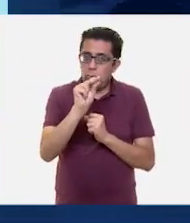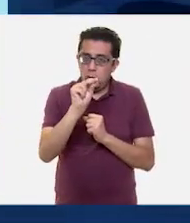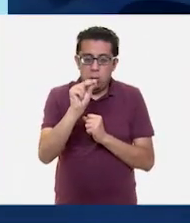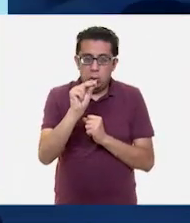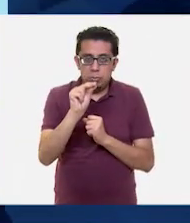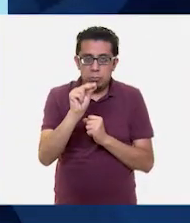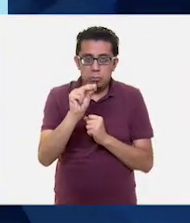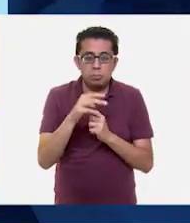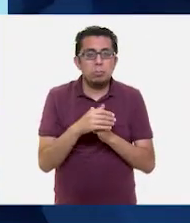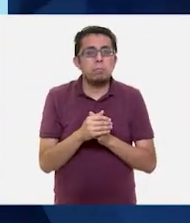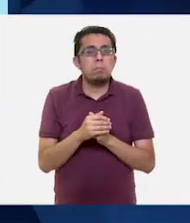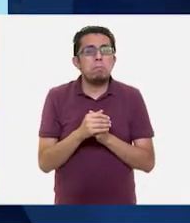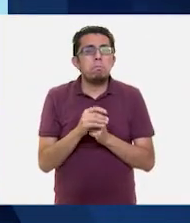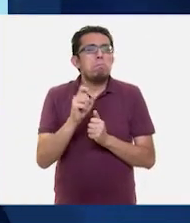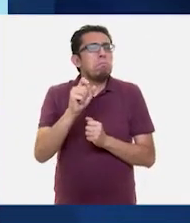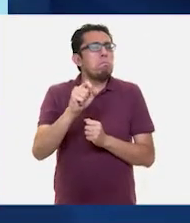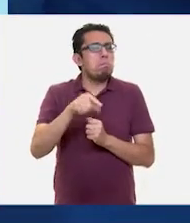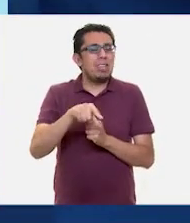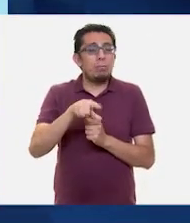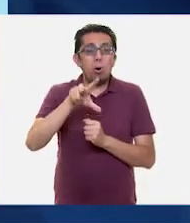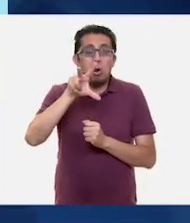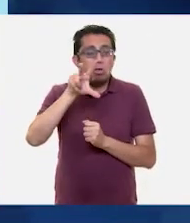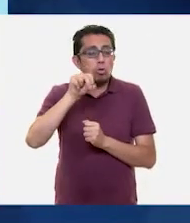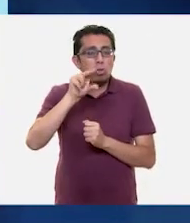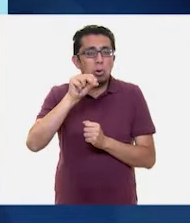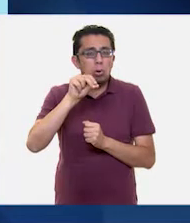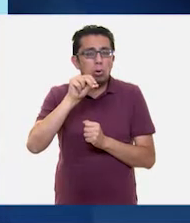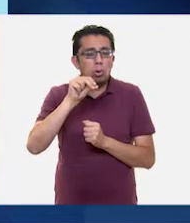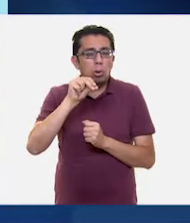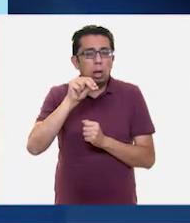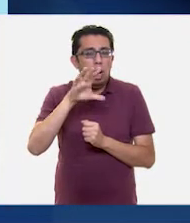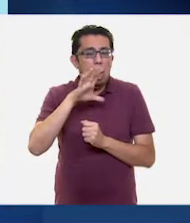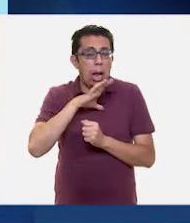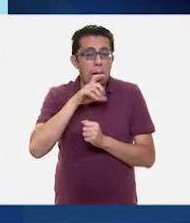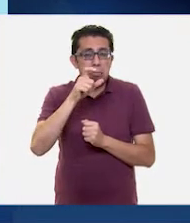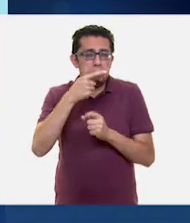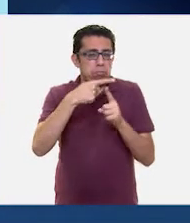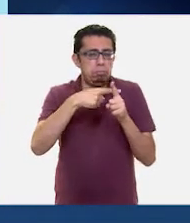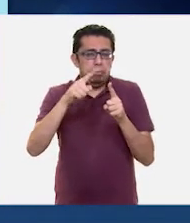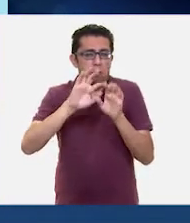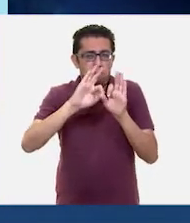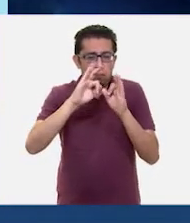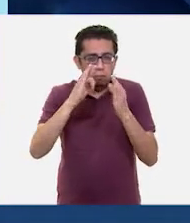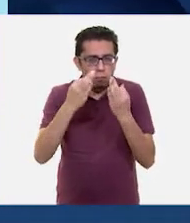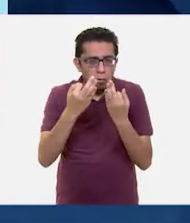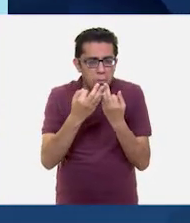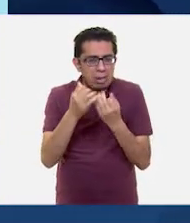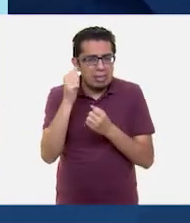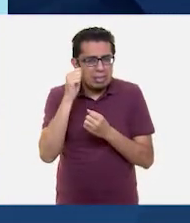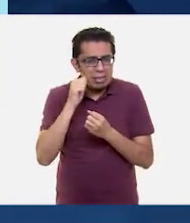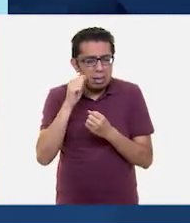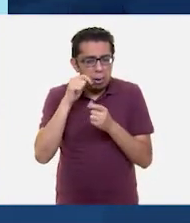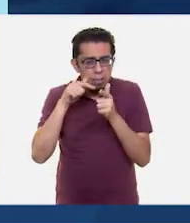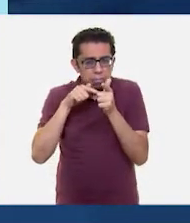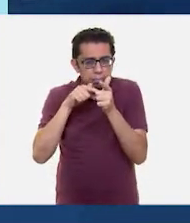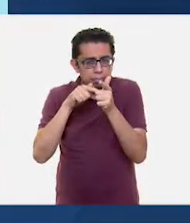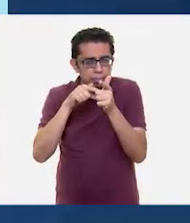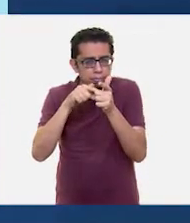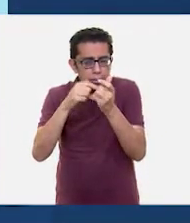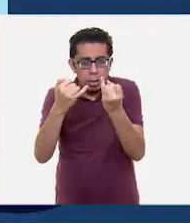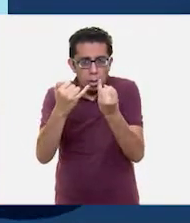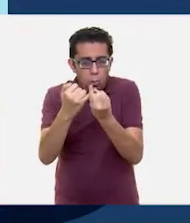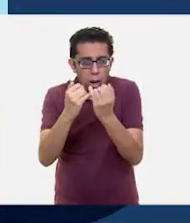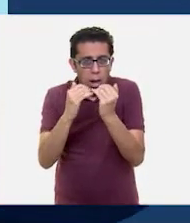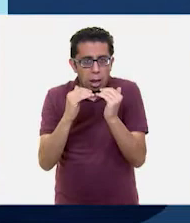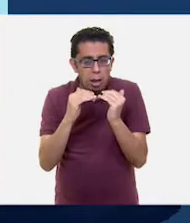sucesión. Ni tampoco que la razón entre los términos sea un valor constante. Además, no